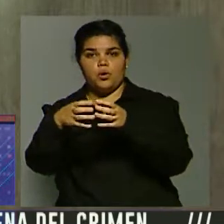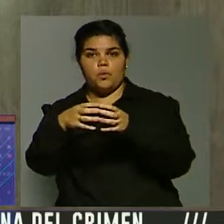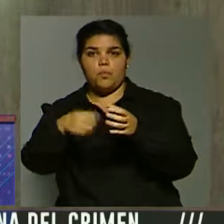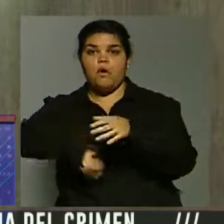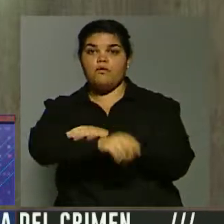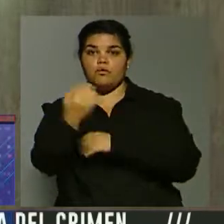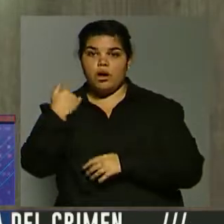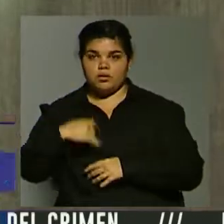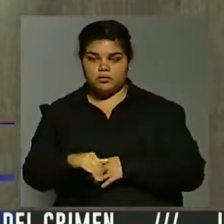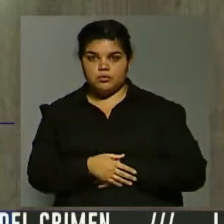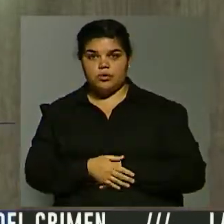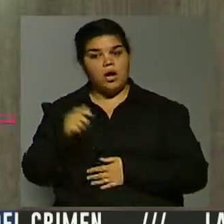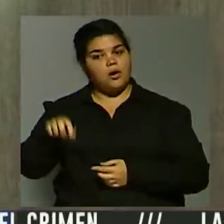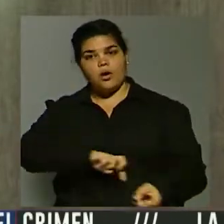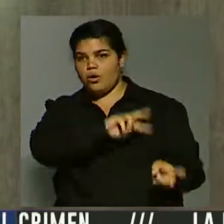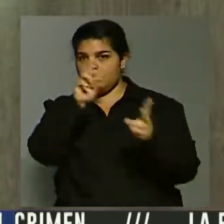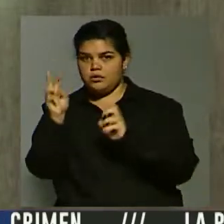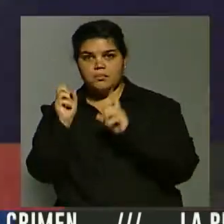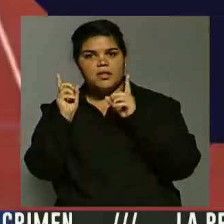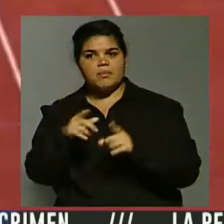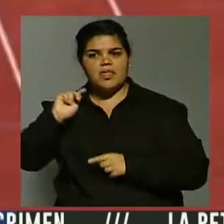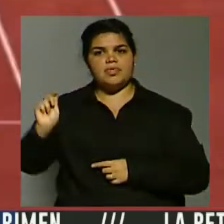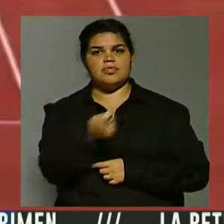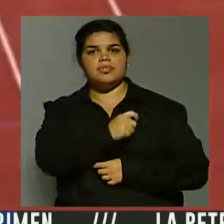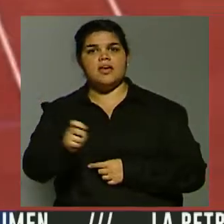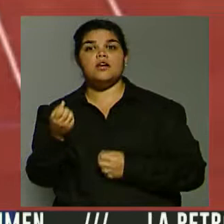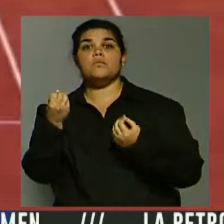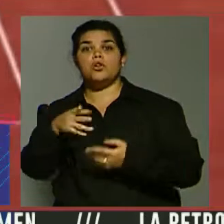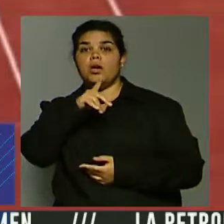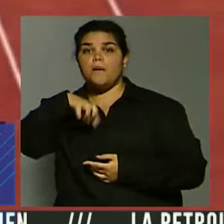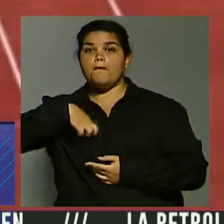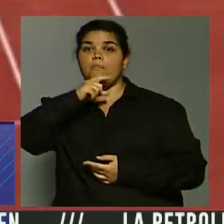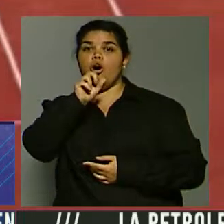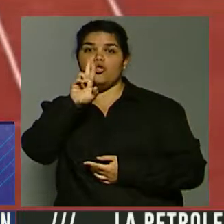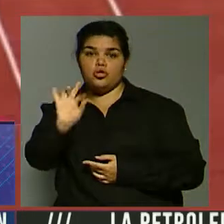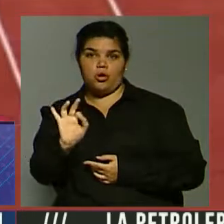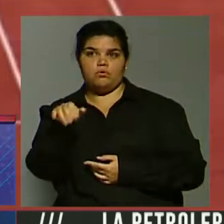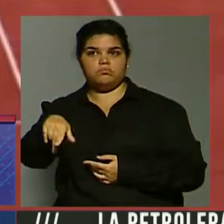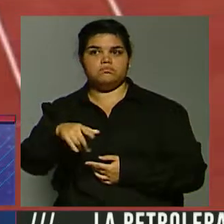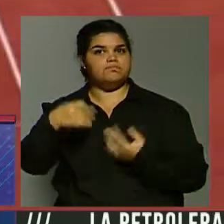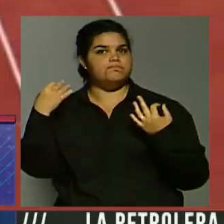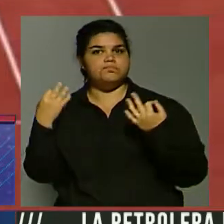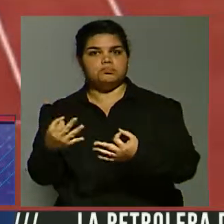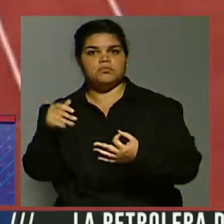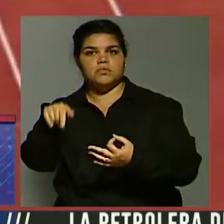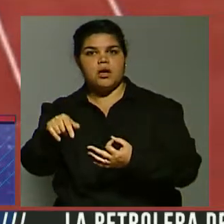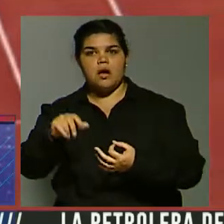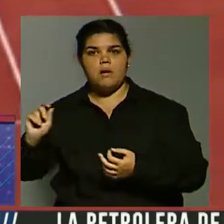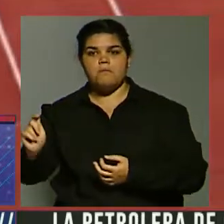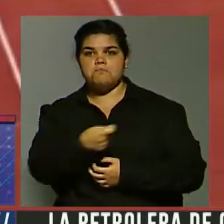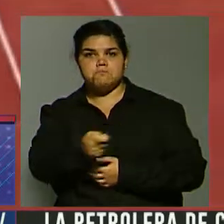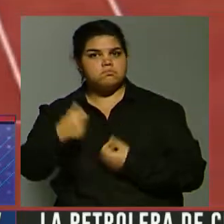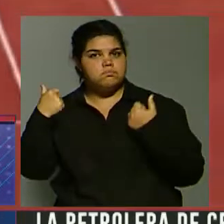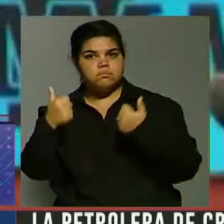argentino. Por otro lado, tenemos que hablar de tenis porque Juan Martín del Potro hizo y tuvo un muy buen debut en lo que fue